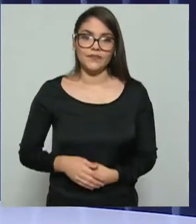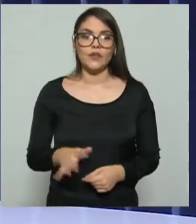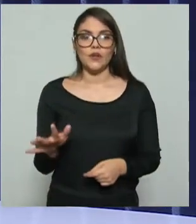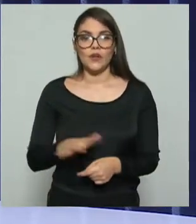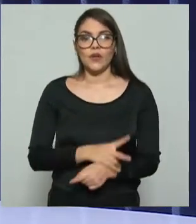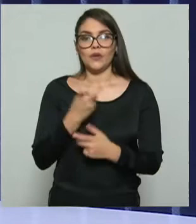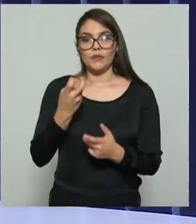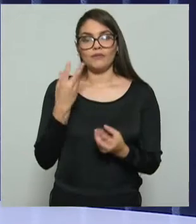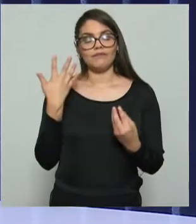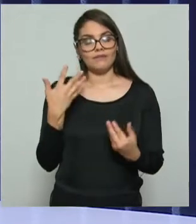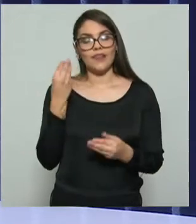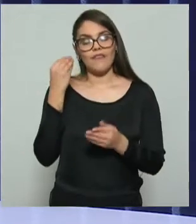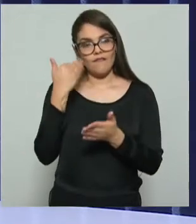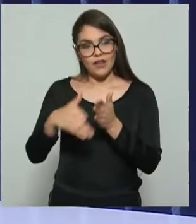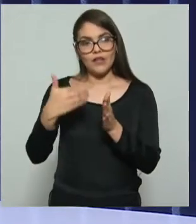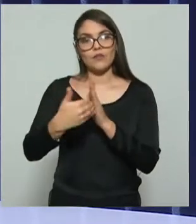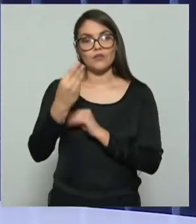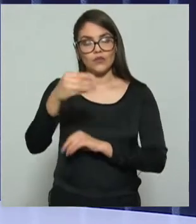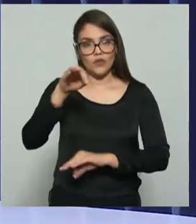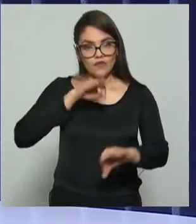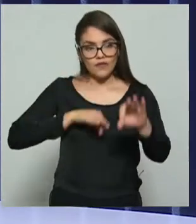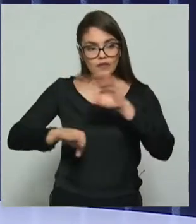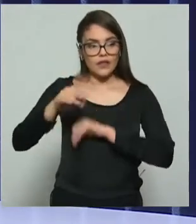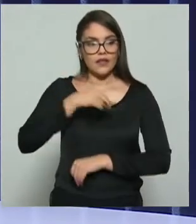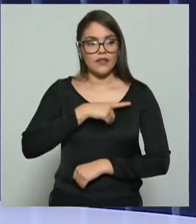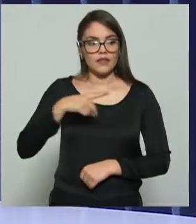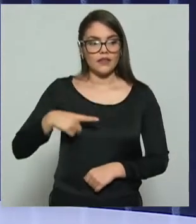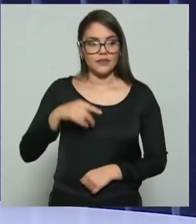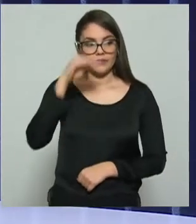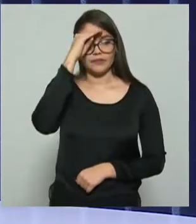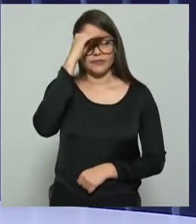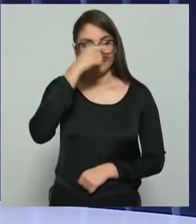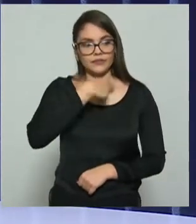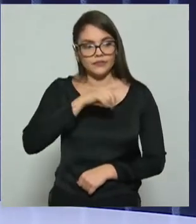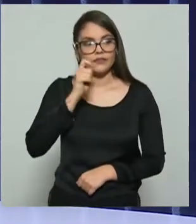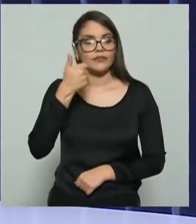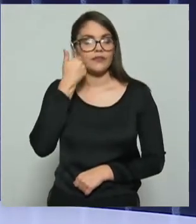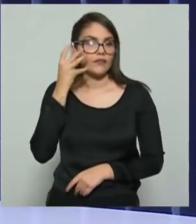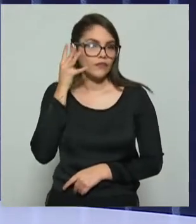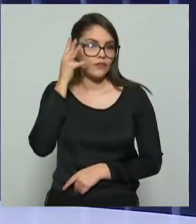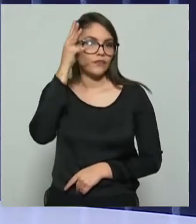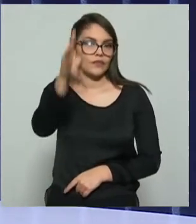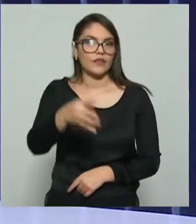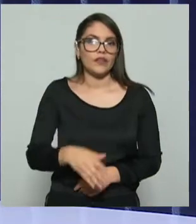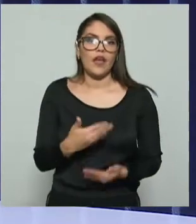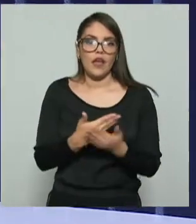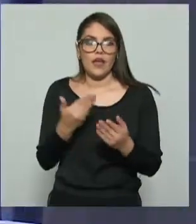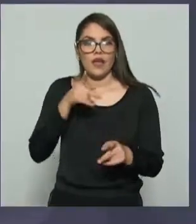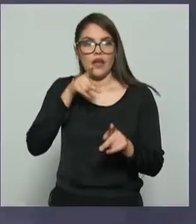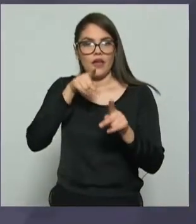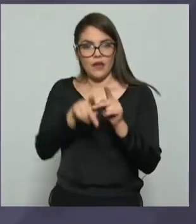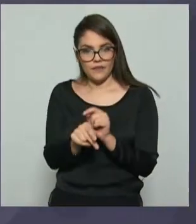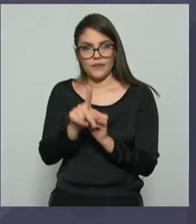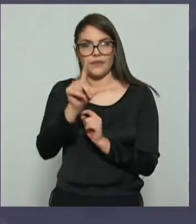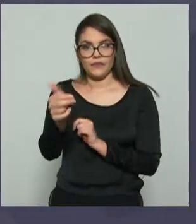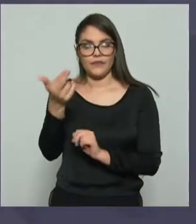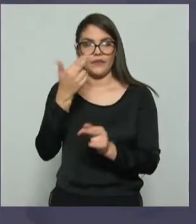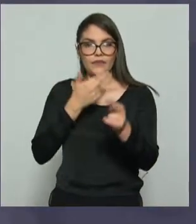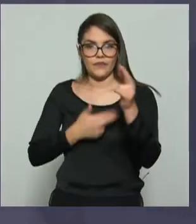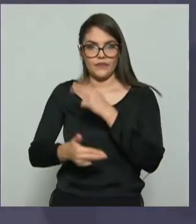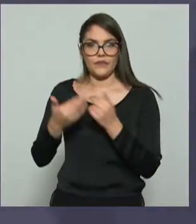bueno, mucho tenemos que pensar, que repensarnos como sociedad hacia dónde queremos ir. Vámonos a una pausa con esta reflexión, ya